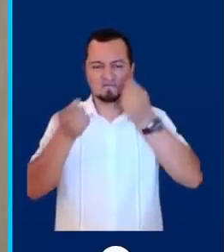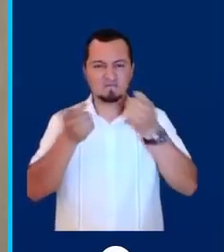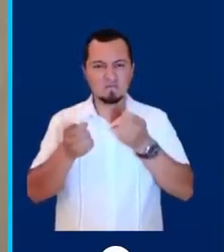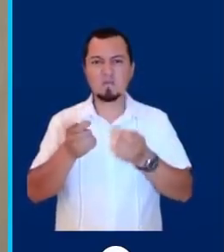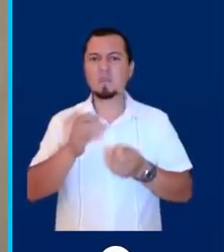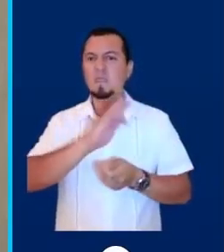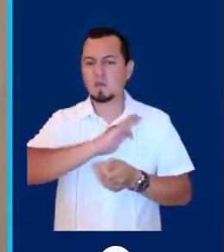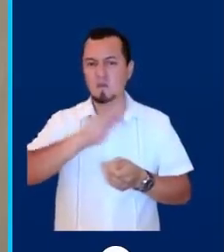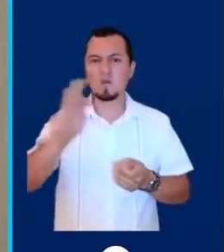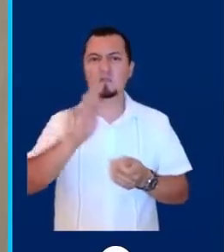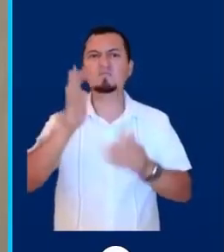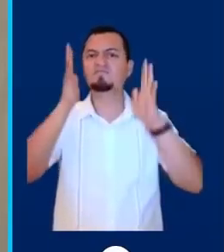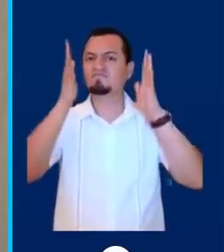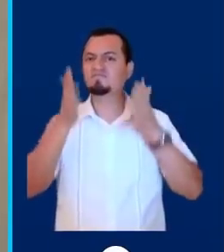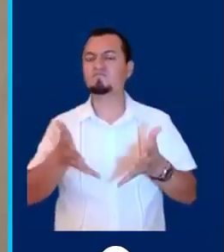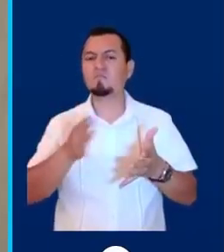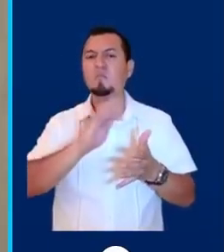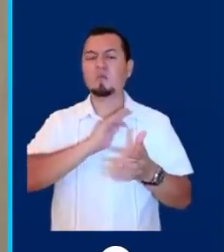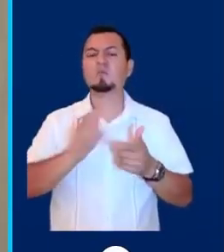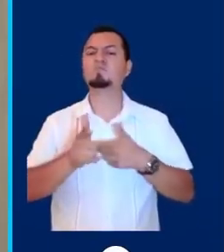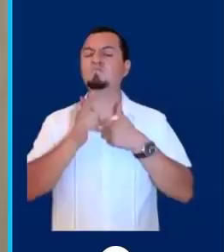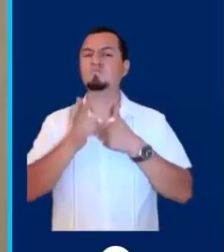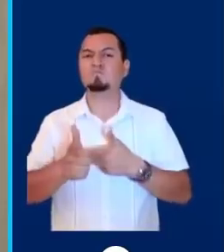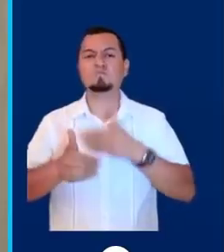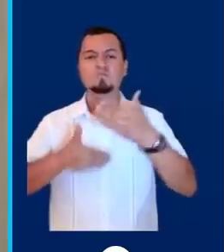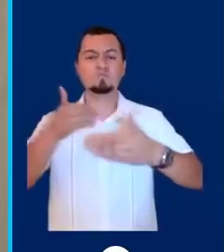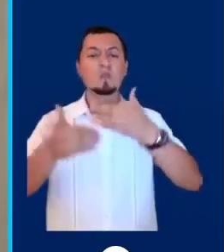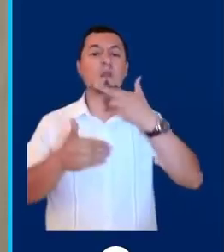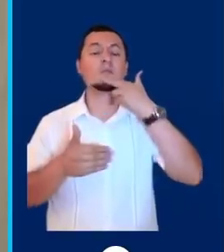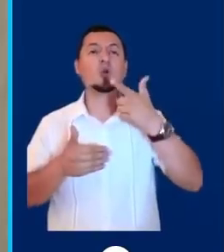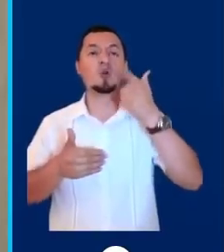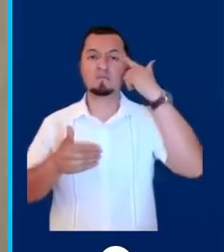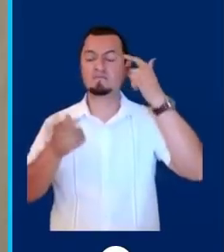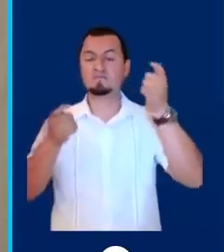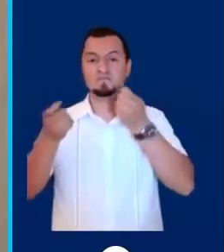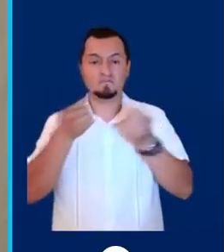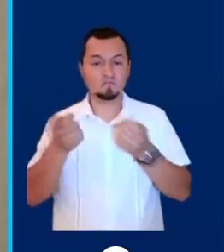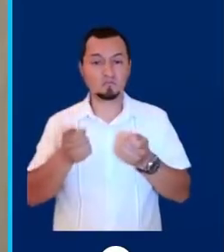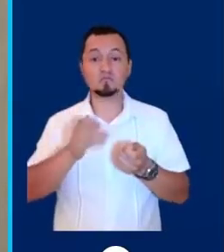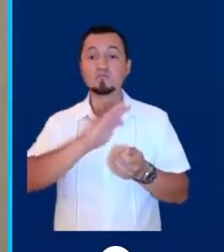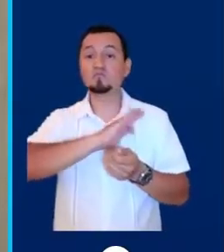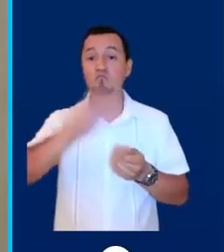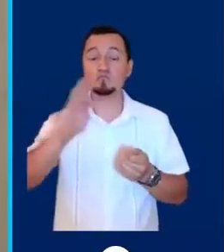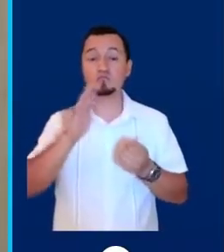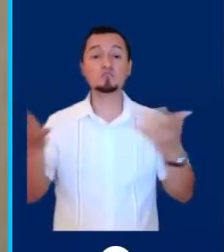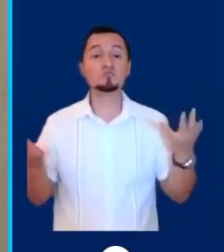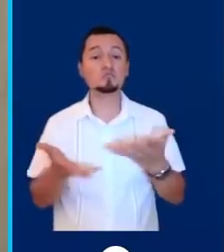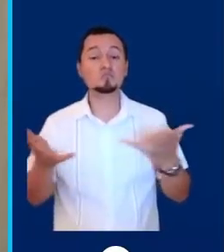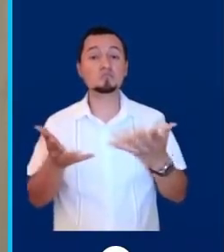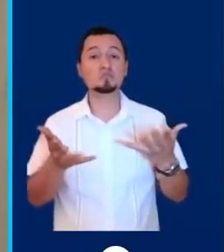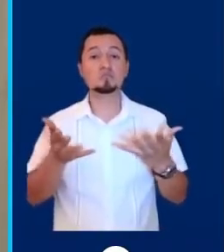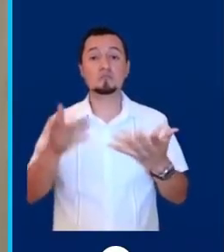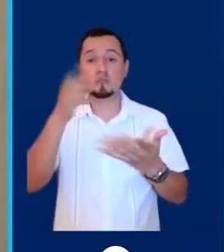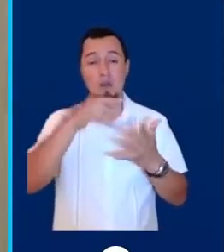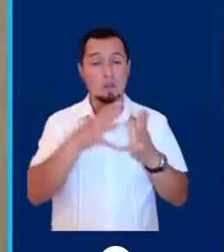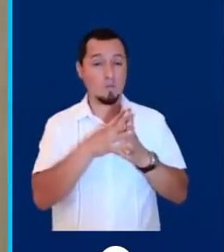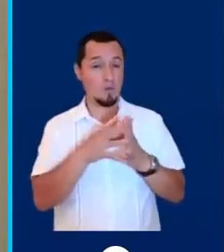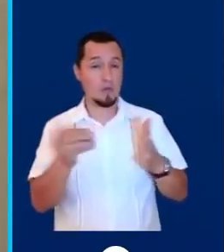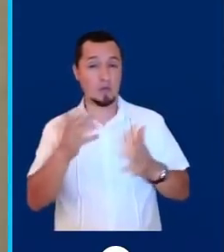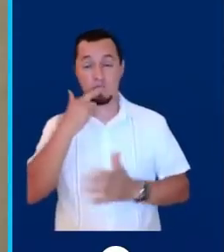sabido adaptarnos a una nueva realidad y vamos a seguir mejorando la capacidad que tenemos para que el